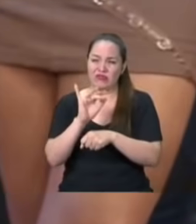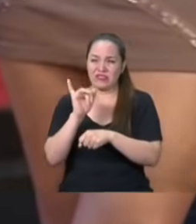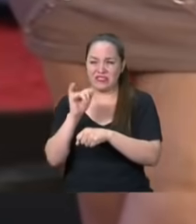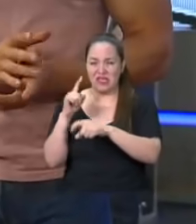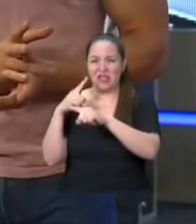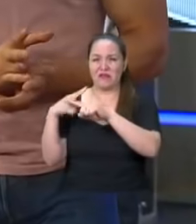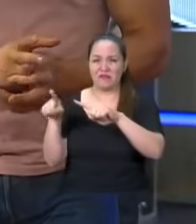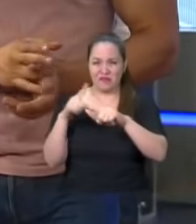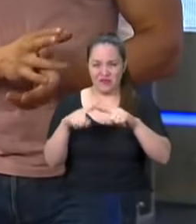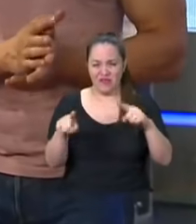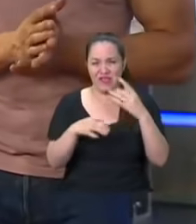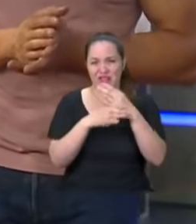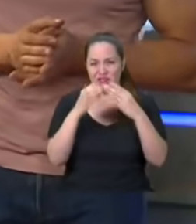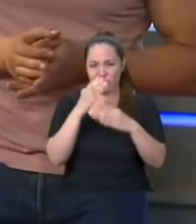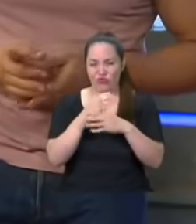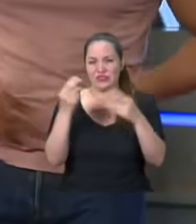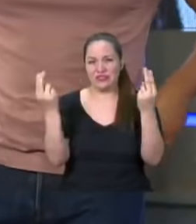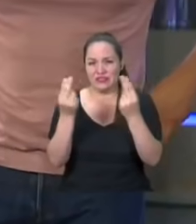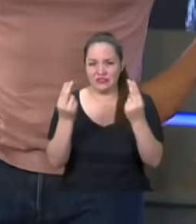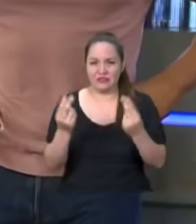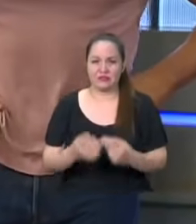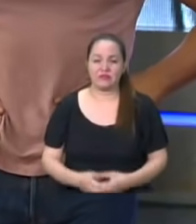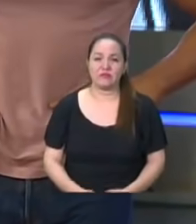soda, para el refresco de perder. Mira.